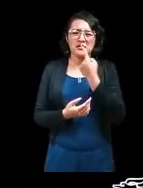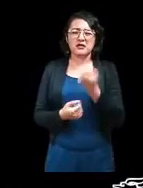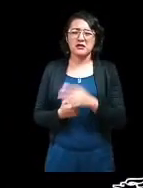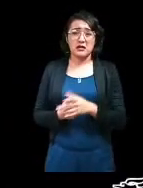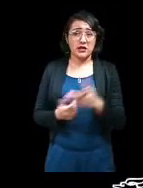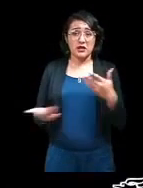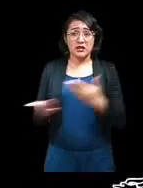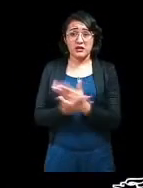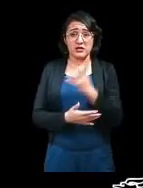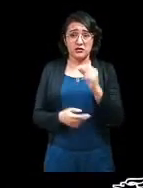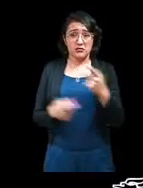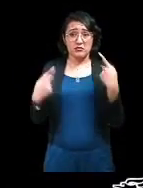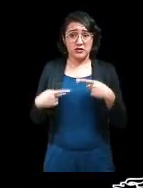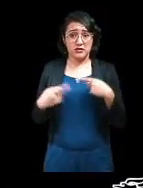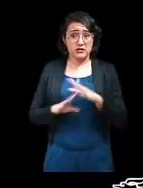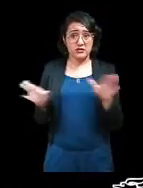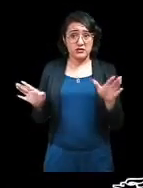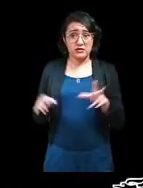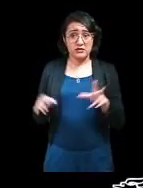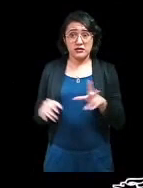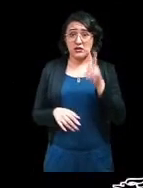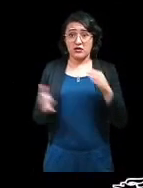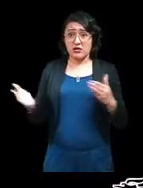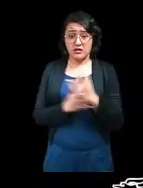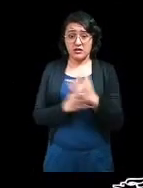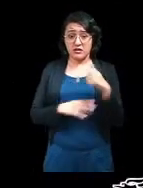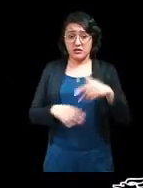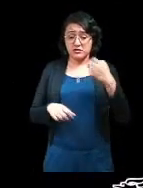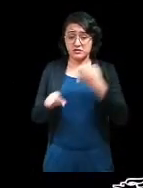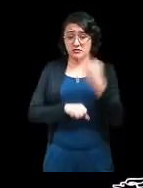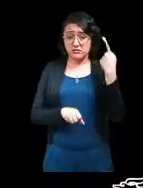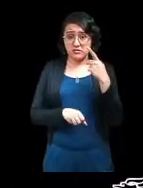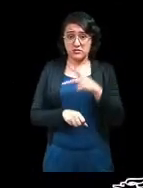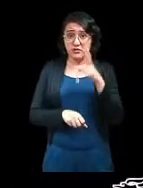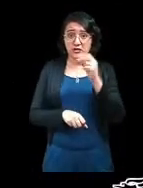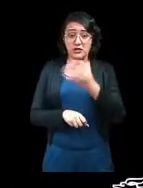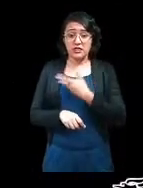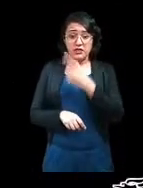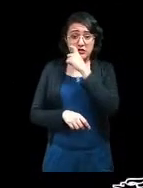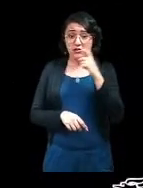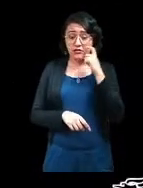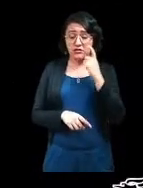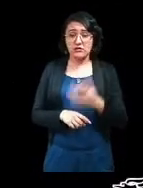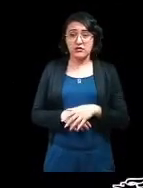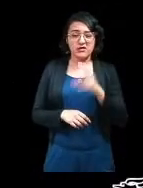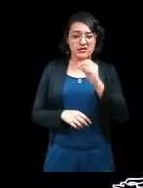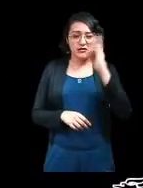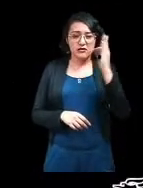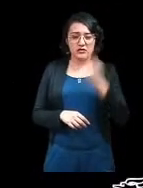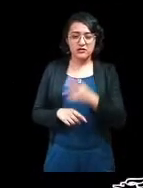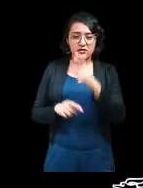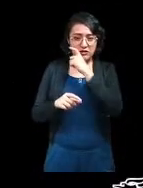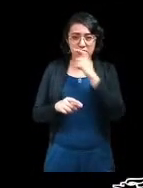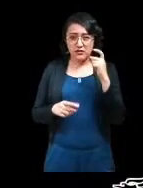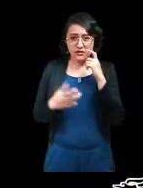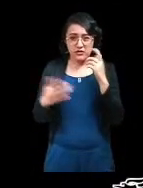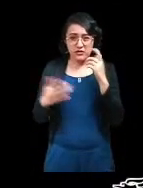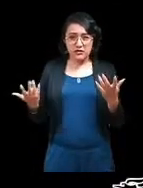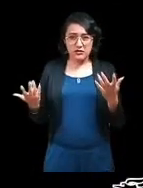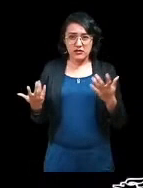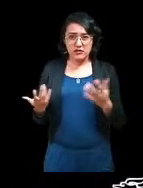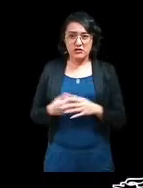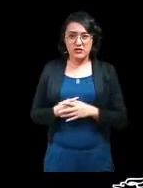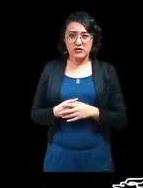negar el acceso a las personas? ¿No van a poder entrar al estado de Puebla quienes no traigan cubrebocas, quienes no acepten un cubrebocas, quienes